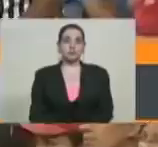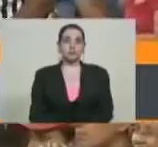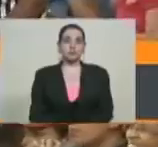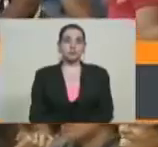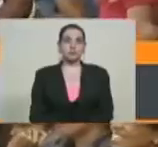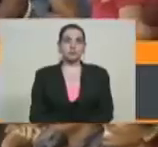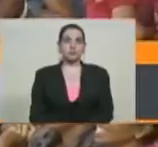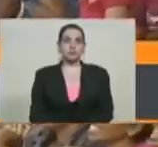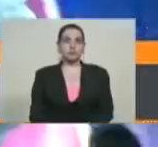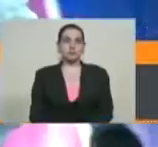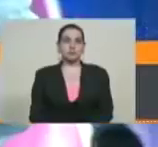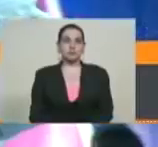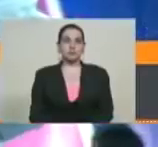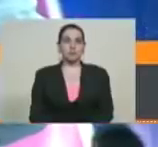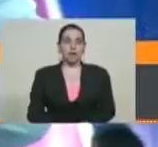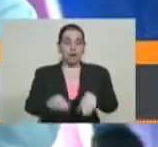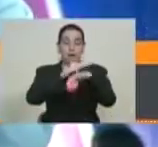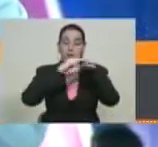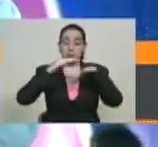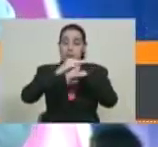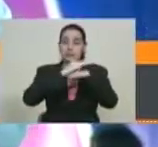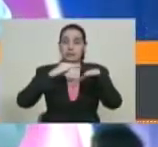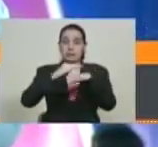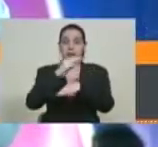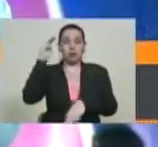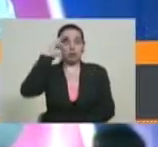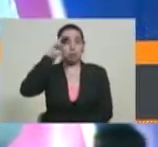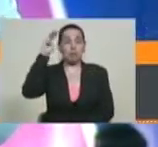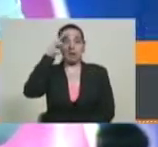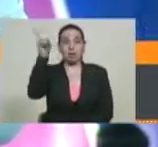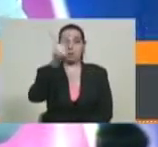Y el magisterio venezolano,